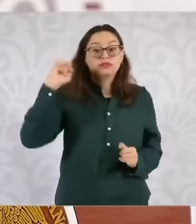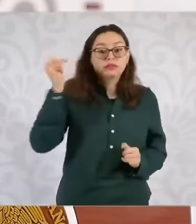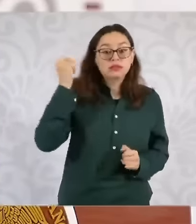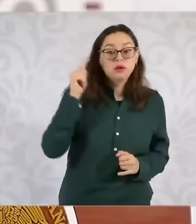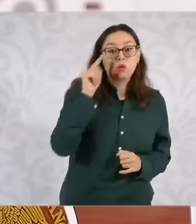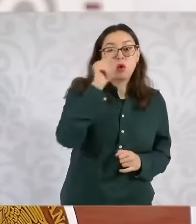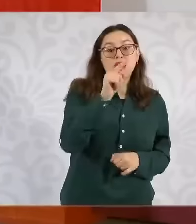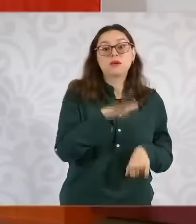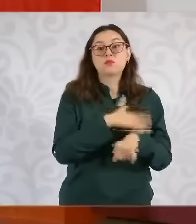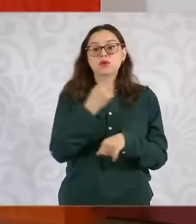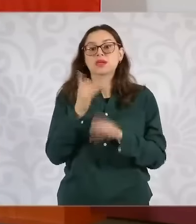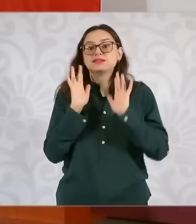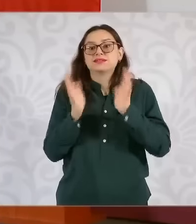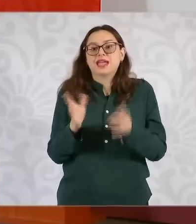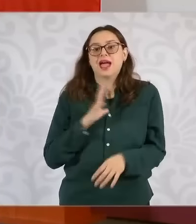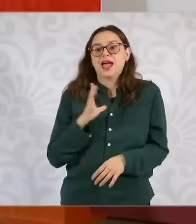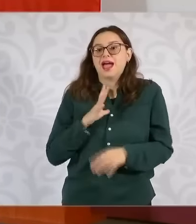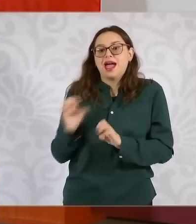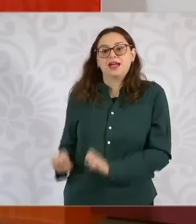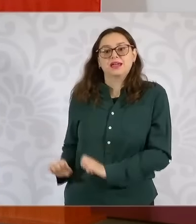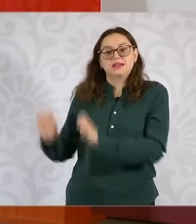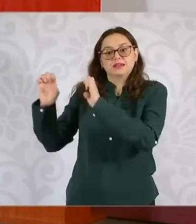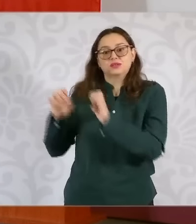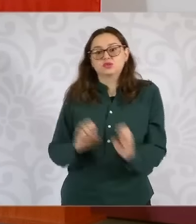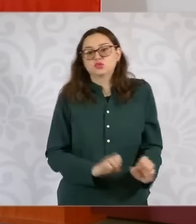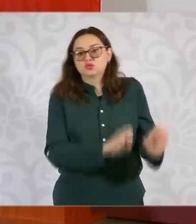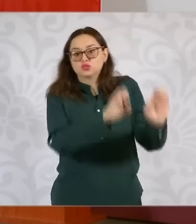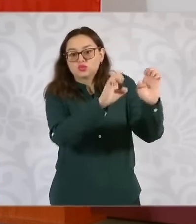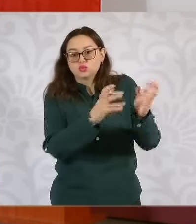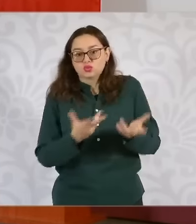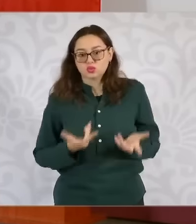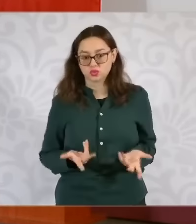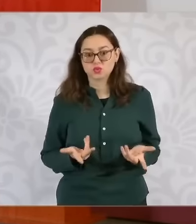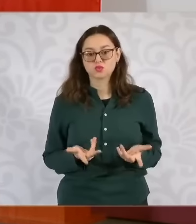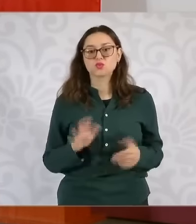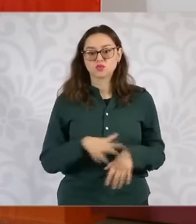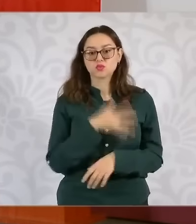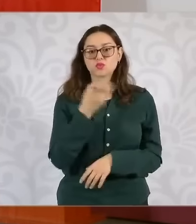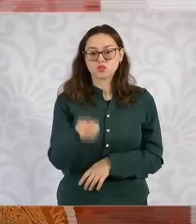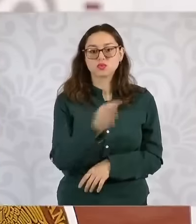nosotros en estas dos ciudades, en Comitán y